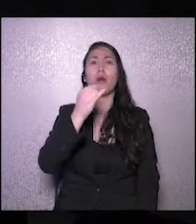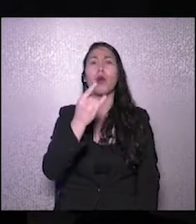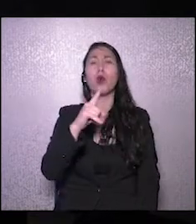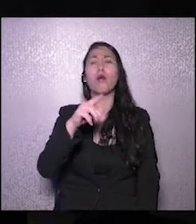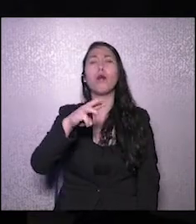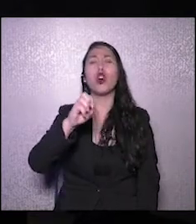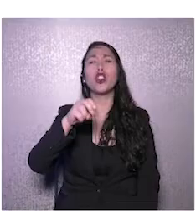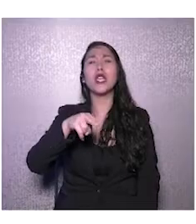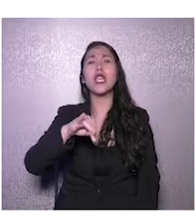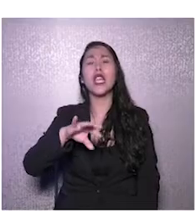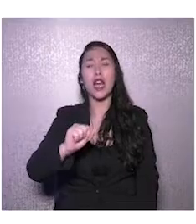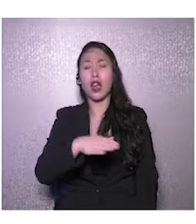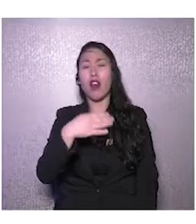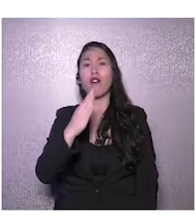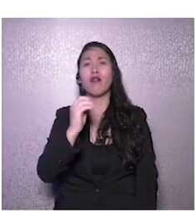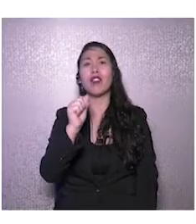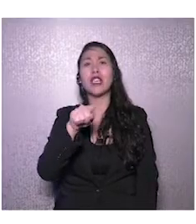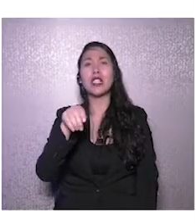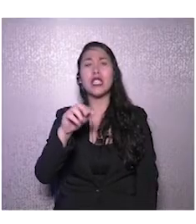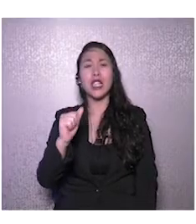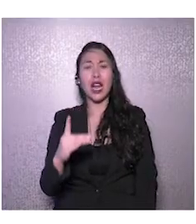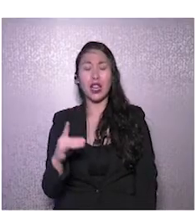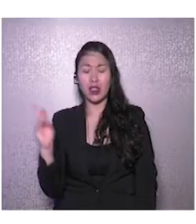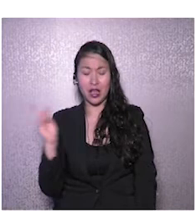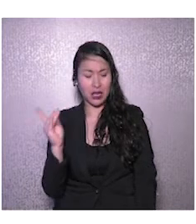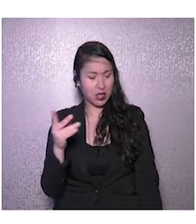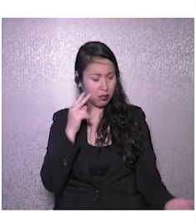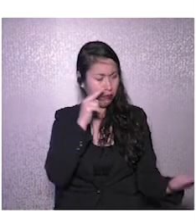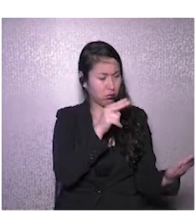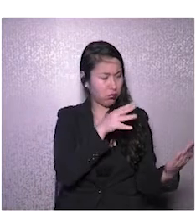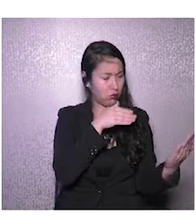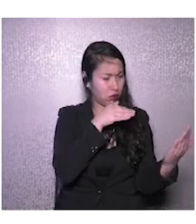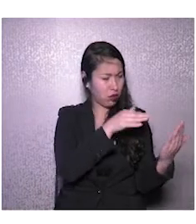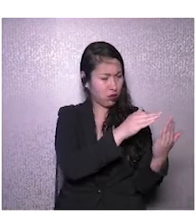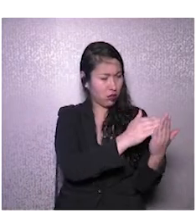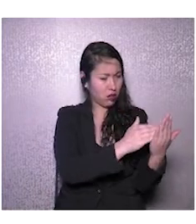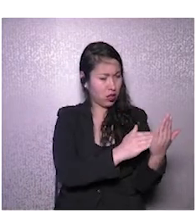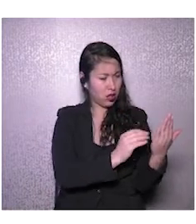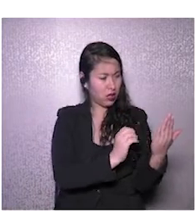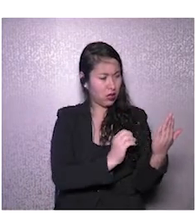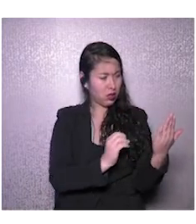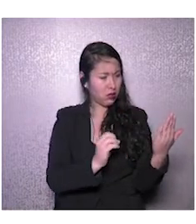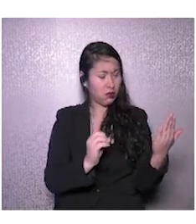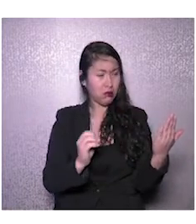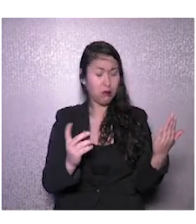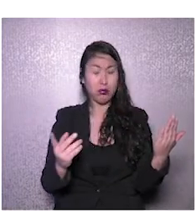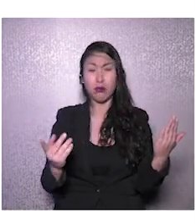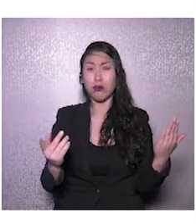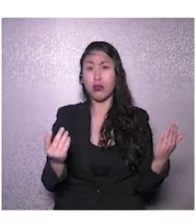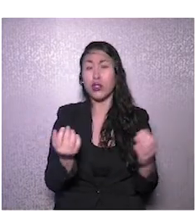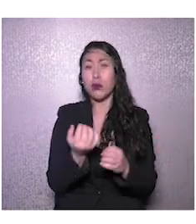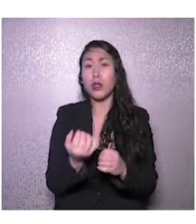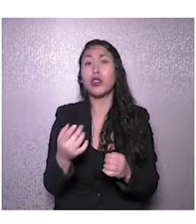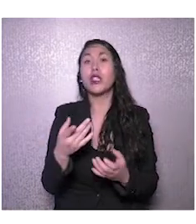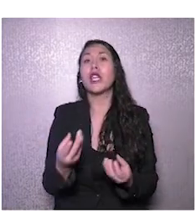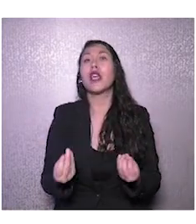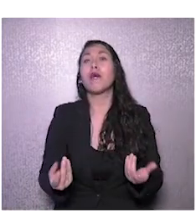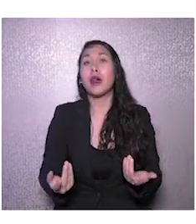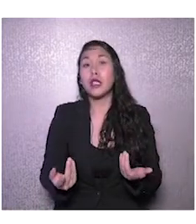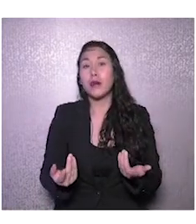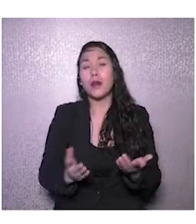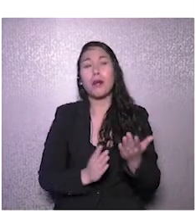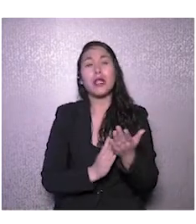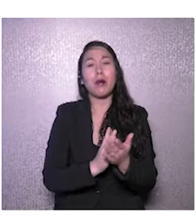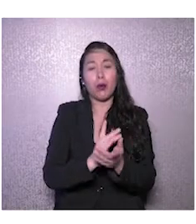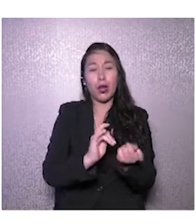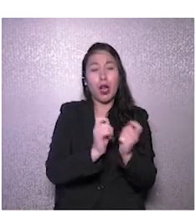poniendo control sano, 0000, y termino de ver mi paciente. Y estamos pasando de tener datos que eran lentos,